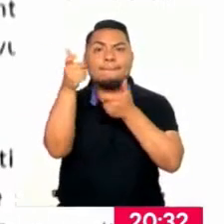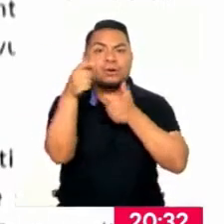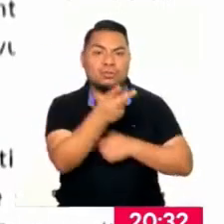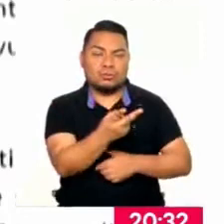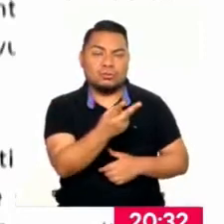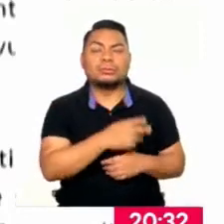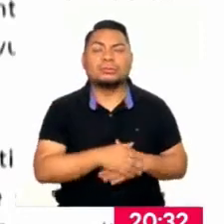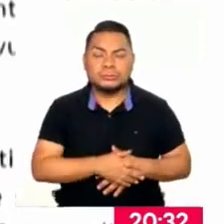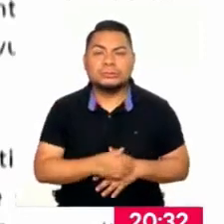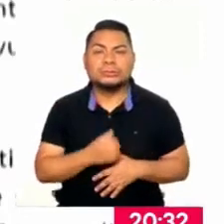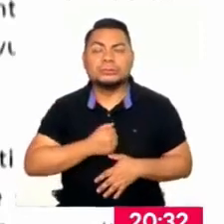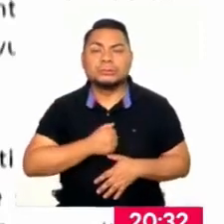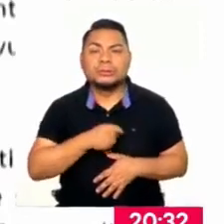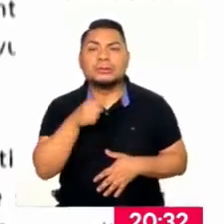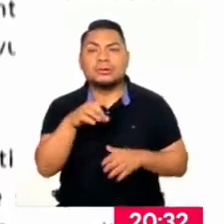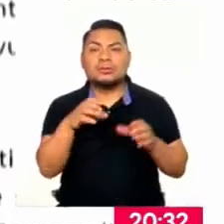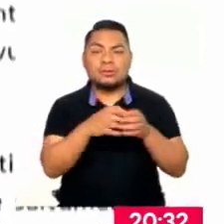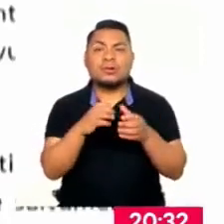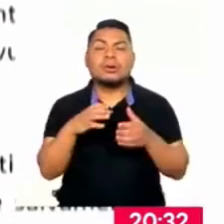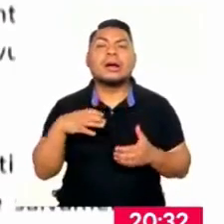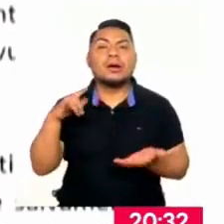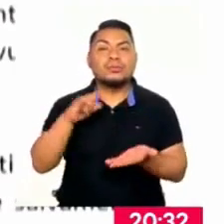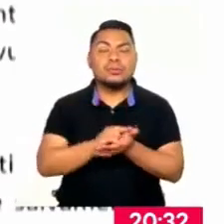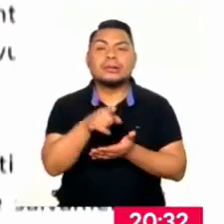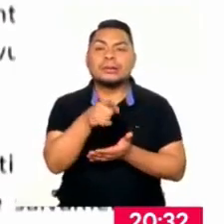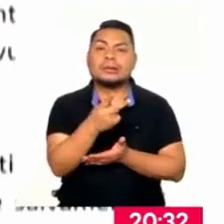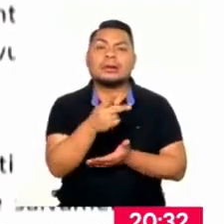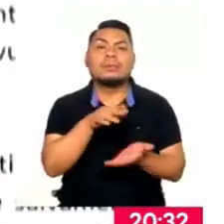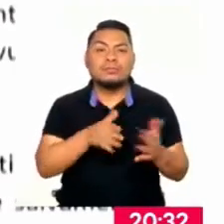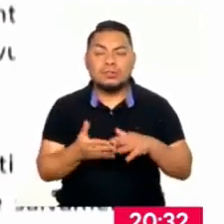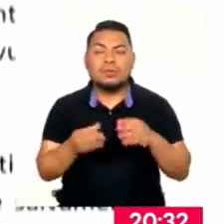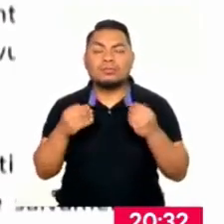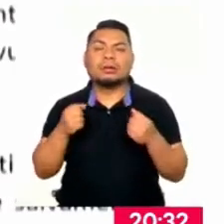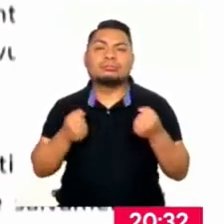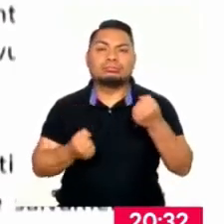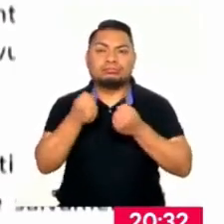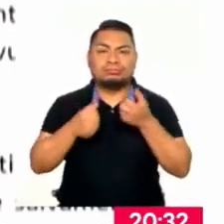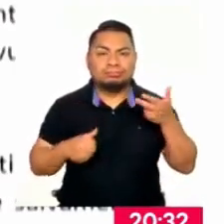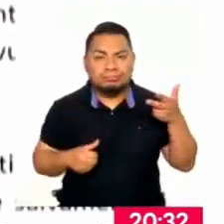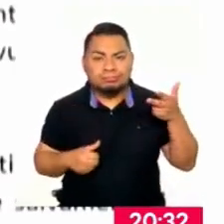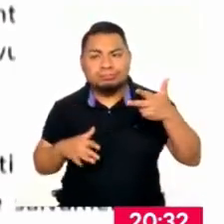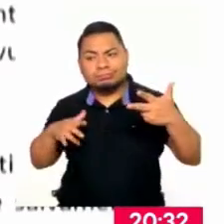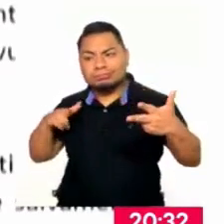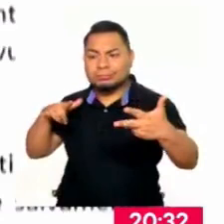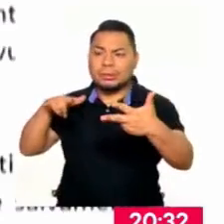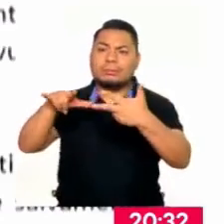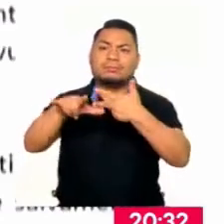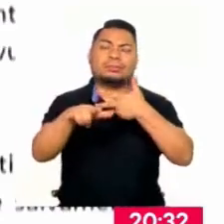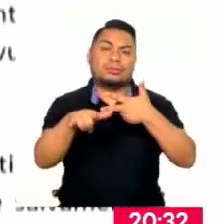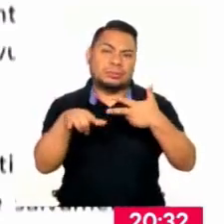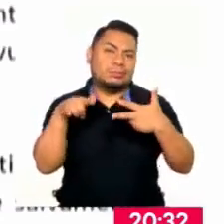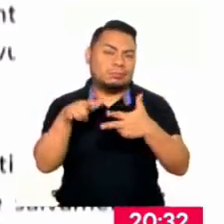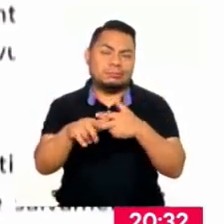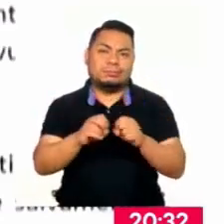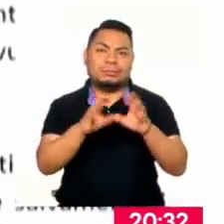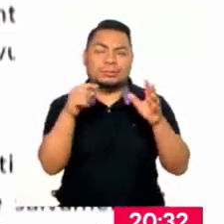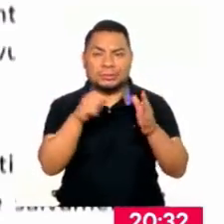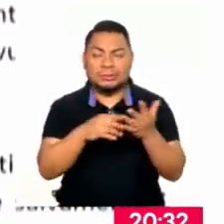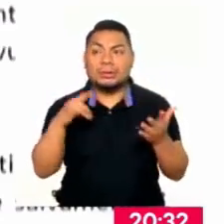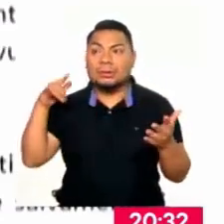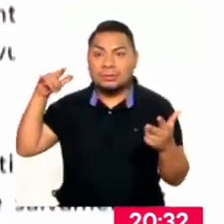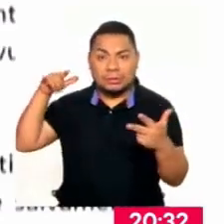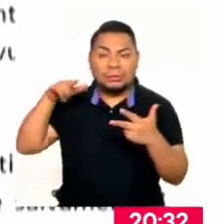y extinción de incendios del aeropuerto, quienes fallecieron tras colisionar su vehículo contra una aeronave que